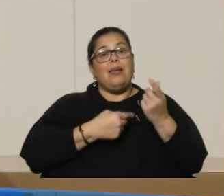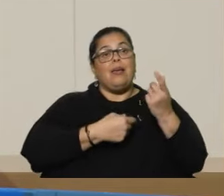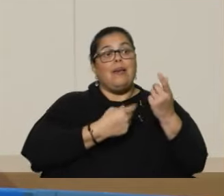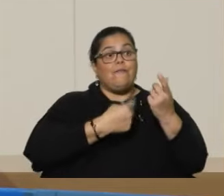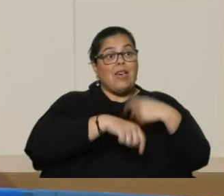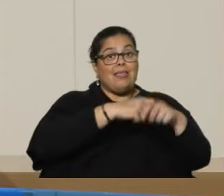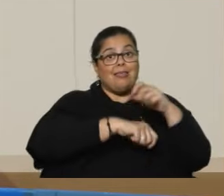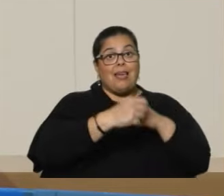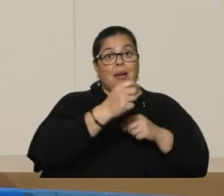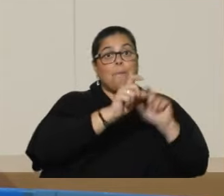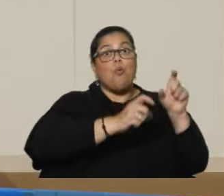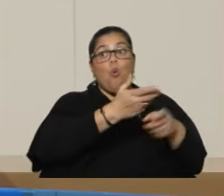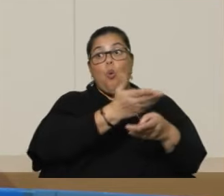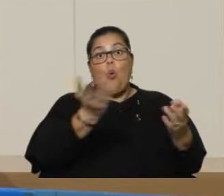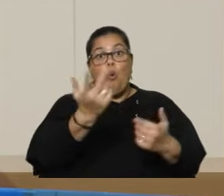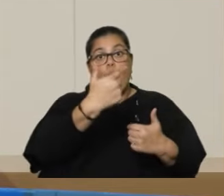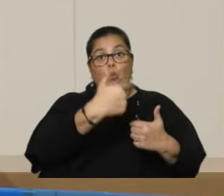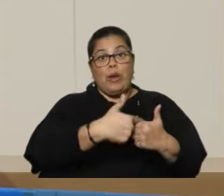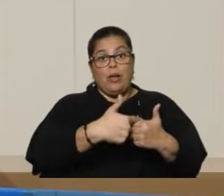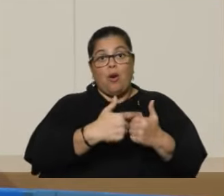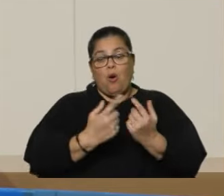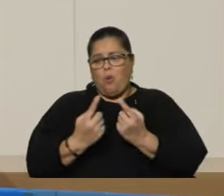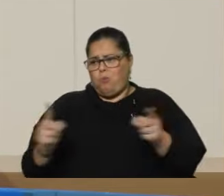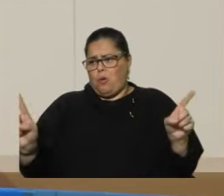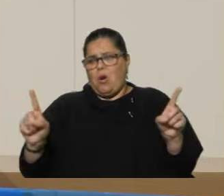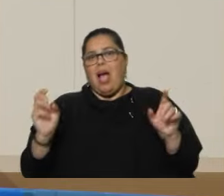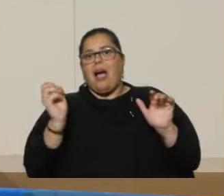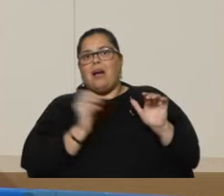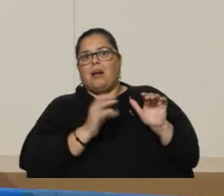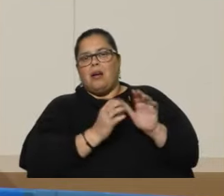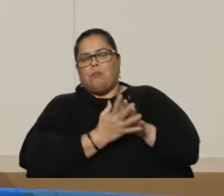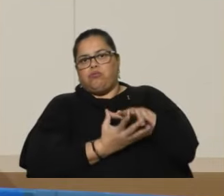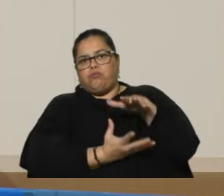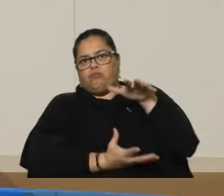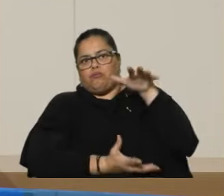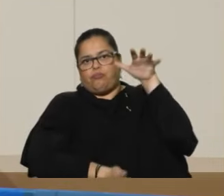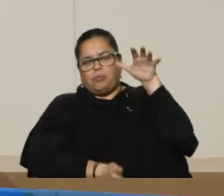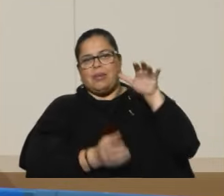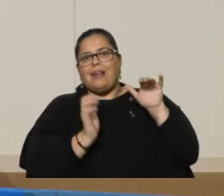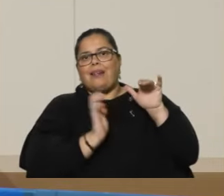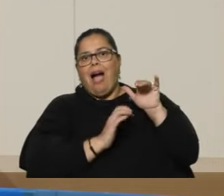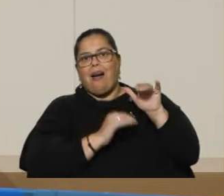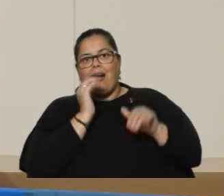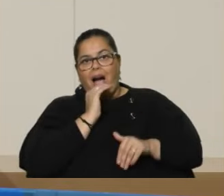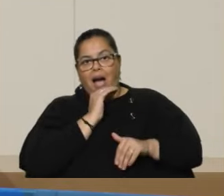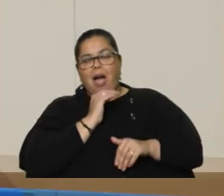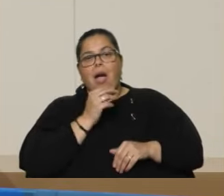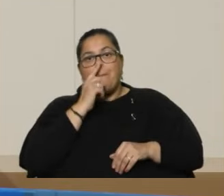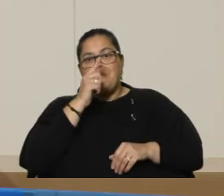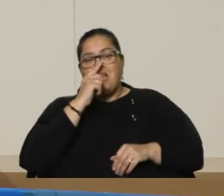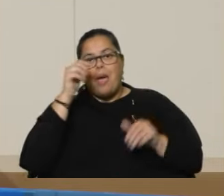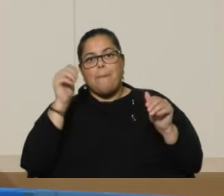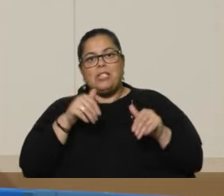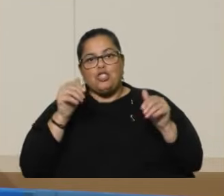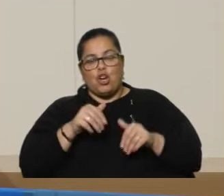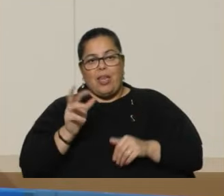de importación, el PPI, que representó acumuladamente miles de millones de dólares. Y no es una exageración, es un